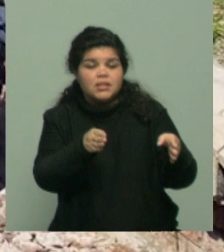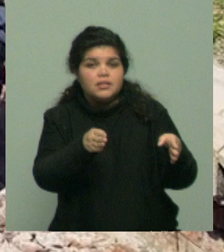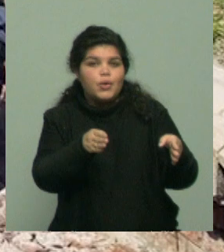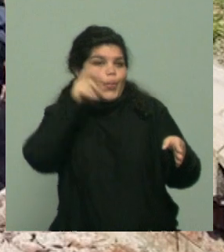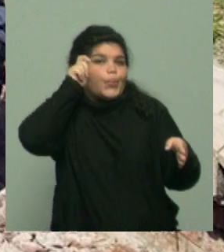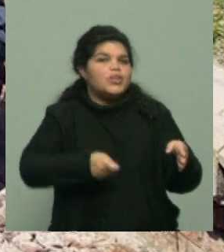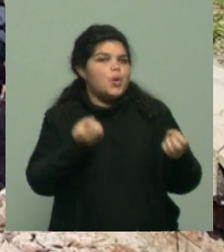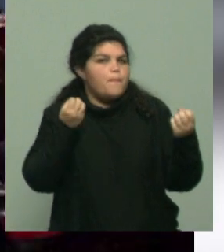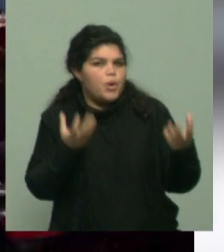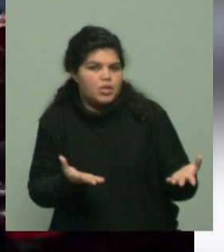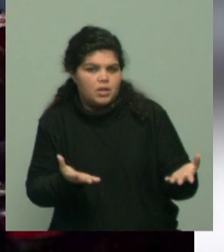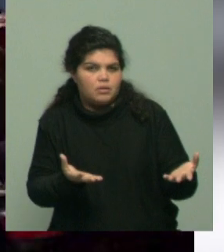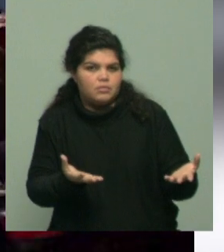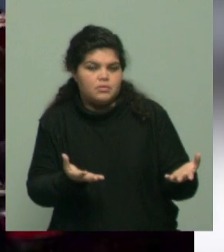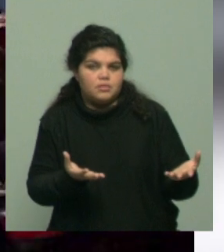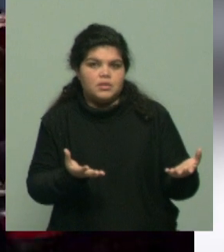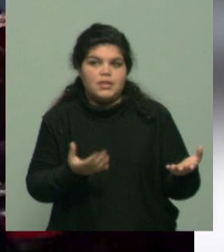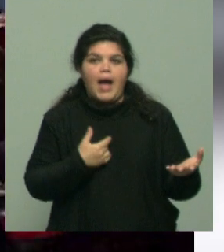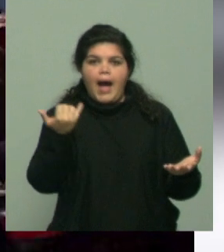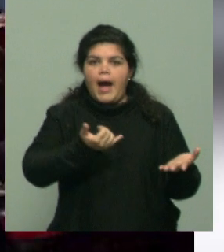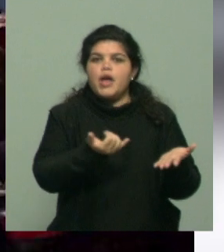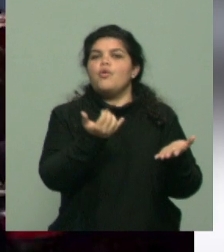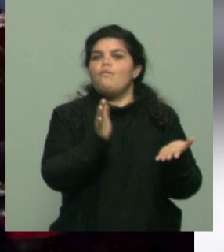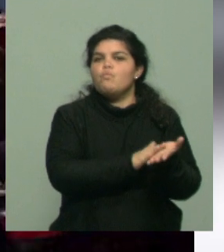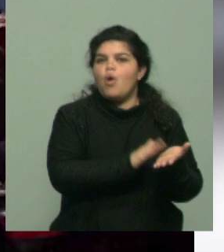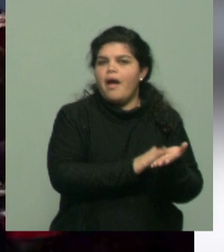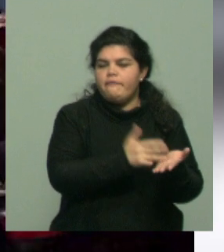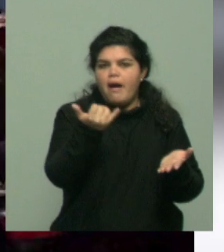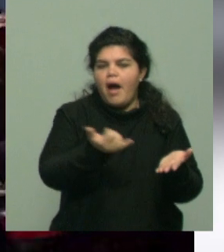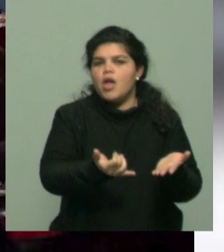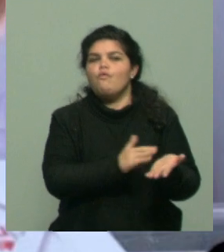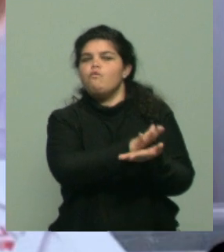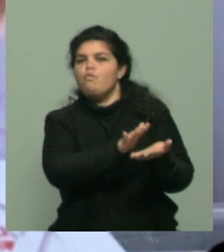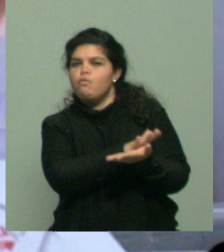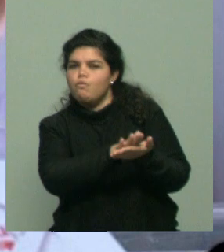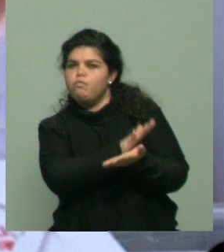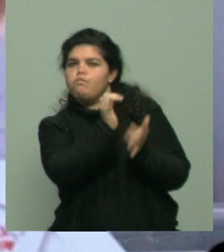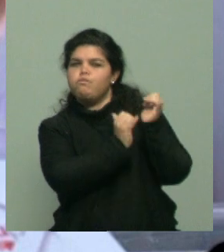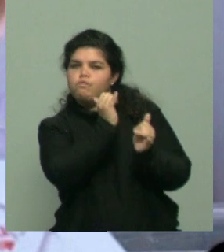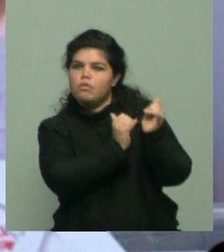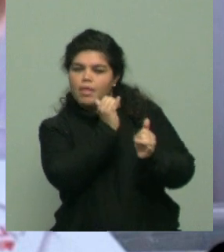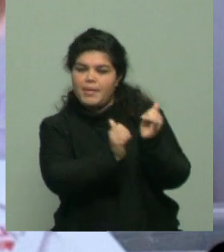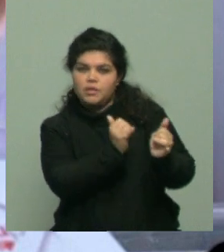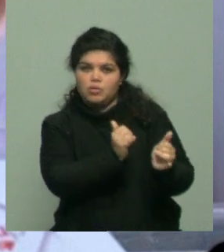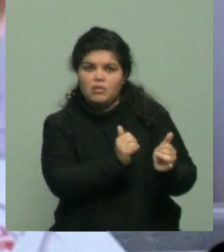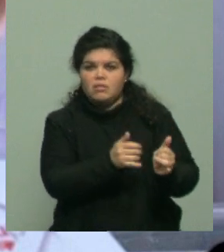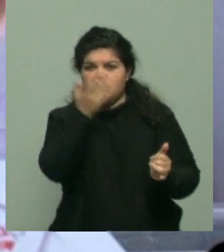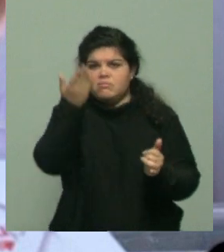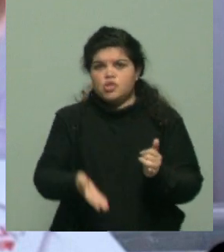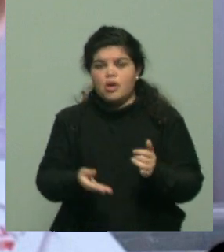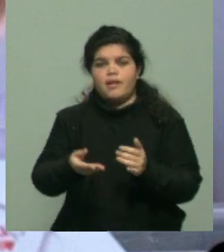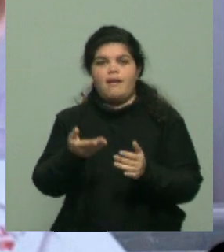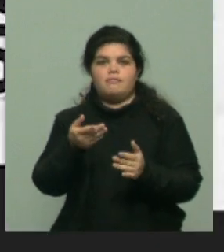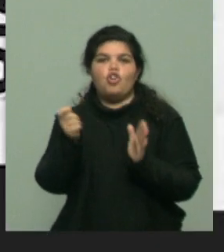juicios existen habitualmente cuando hay un fundamento y no cuando un empleador cumple con todo. Ahora, tal cual. También es cierto que cumplir